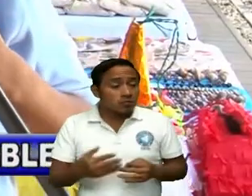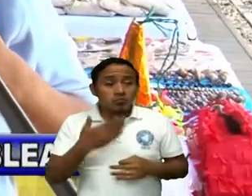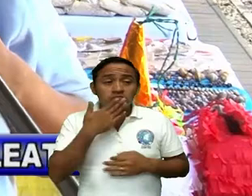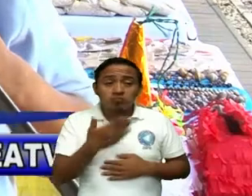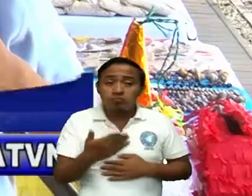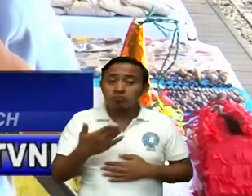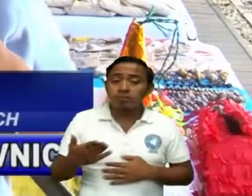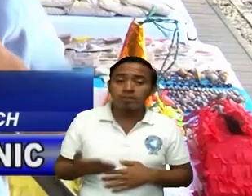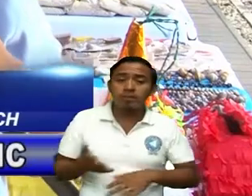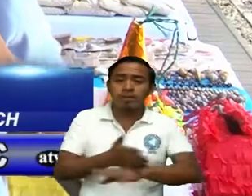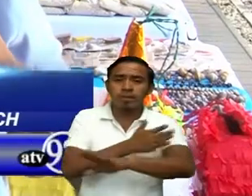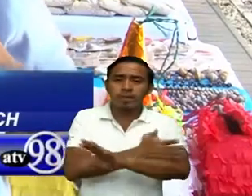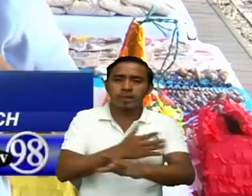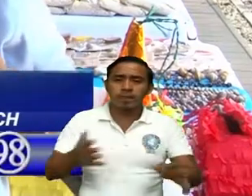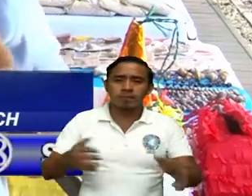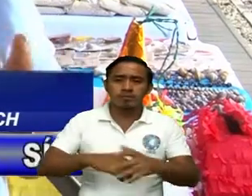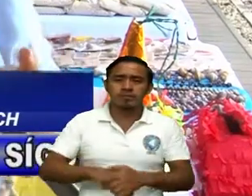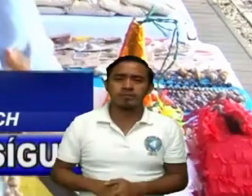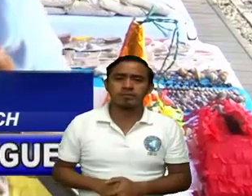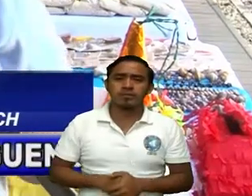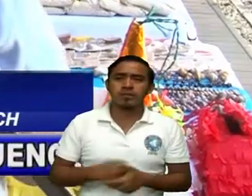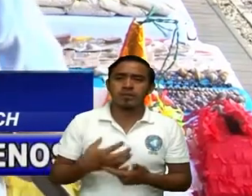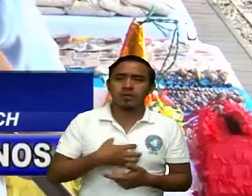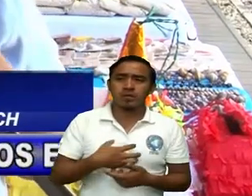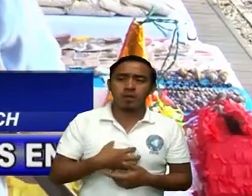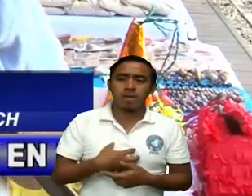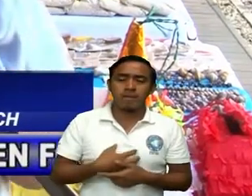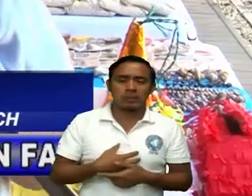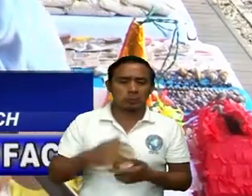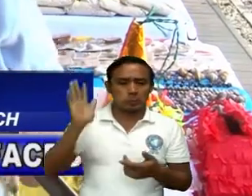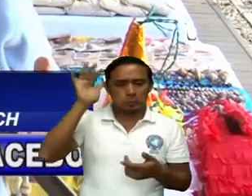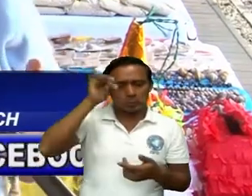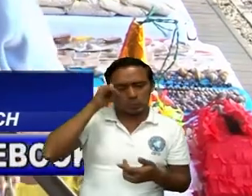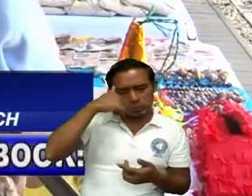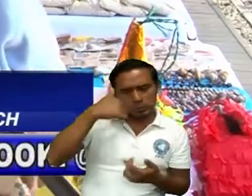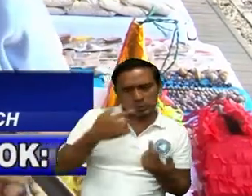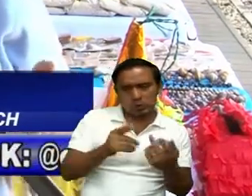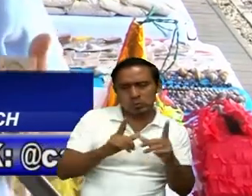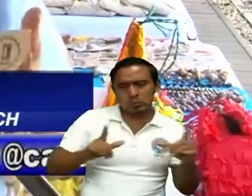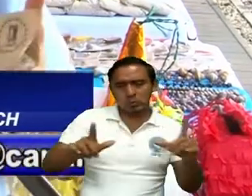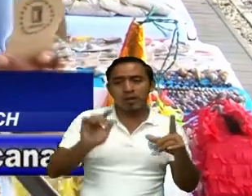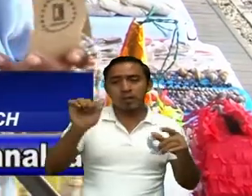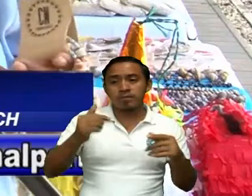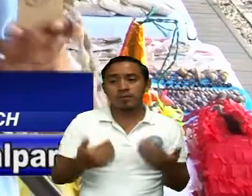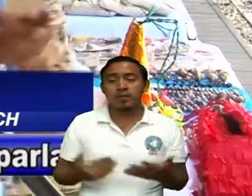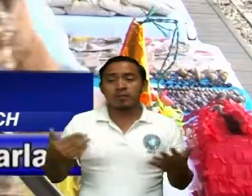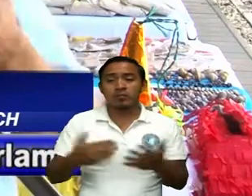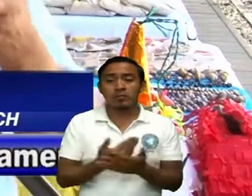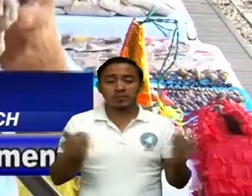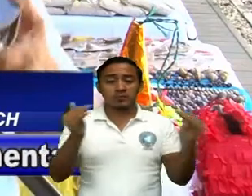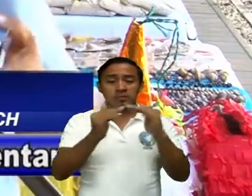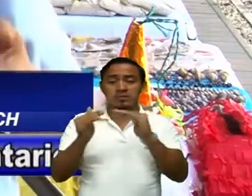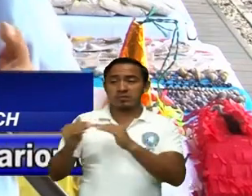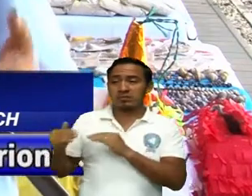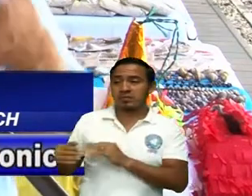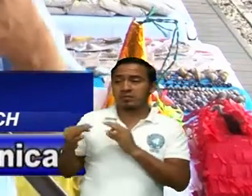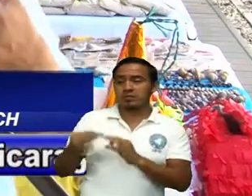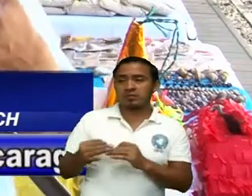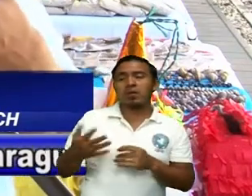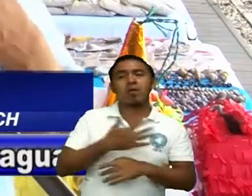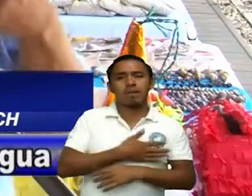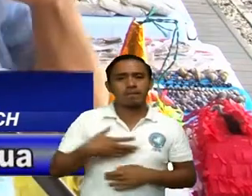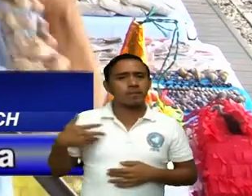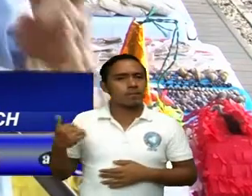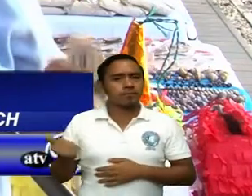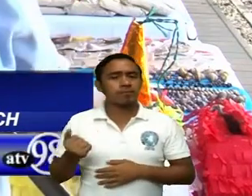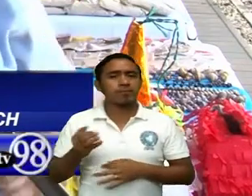porque antes se vivía en un lugar muy deprimente, ahora que nos dieron las casas, pues ahora estamos mejor.